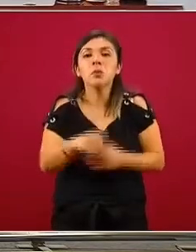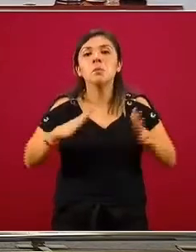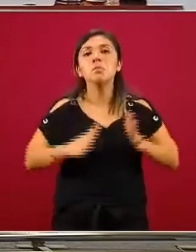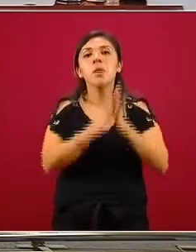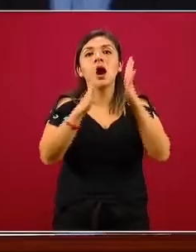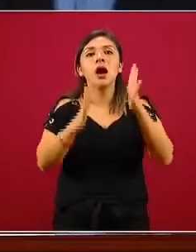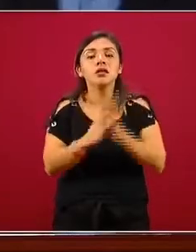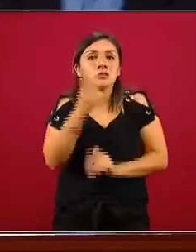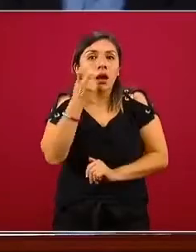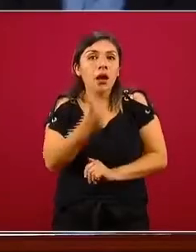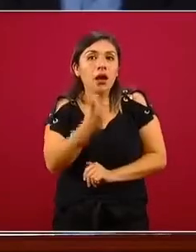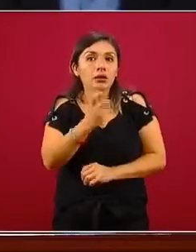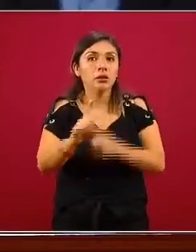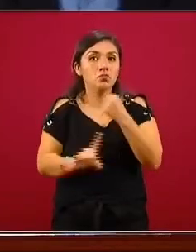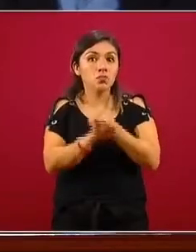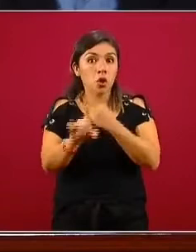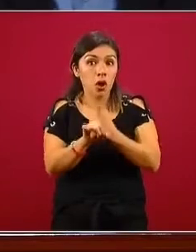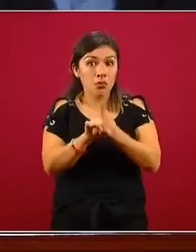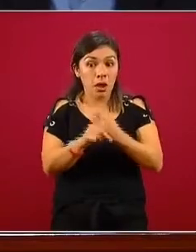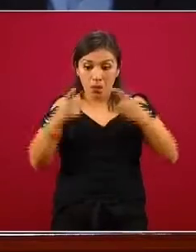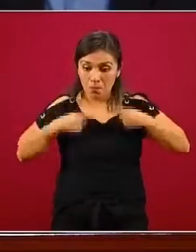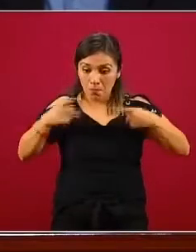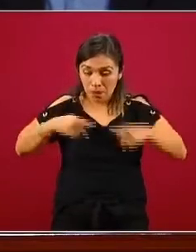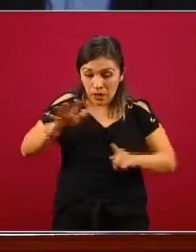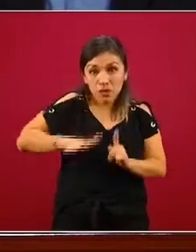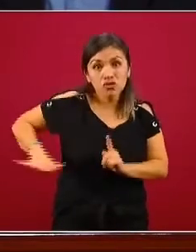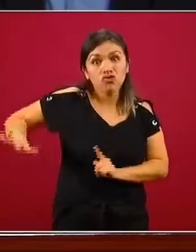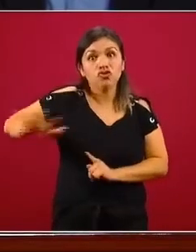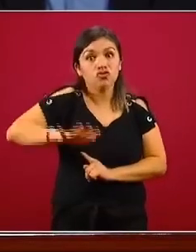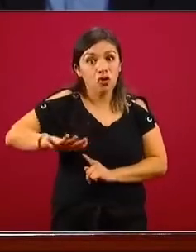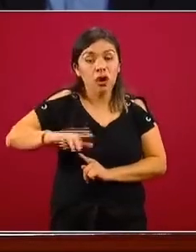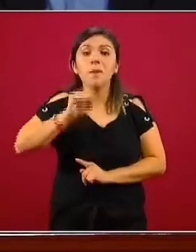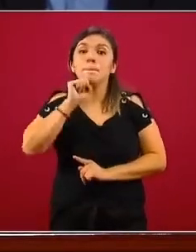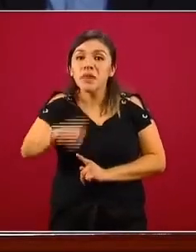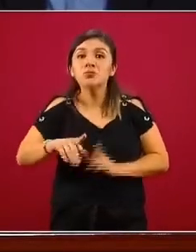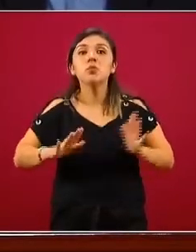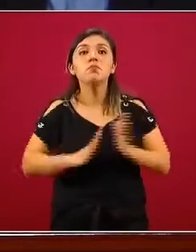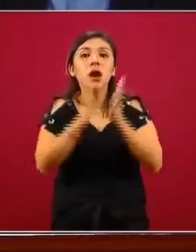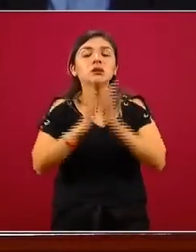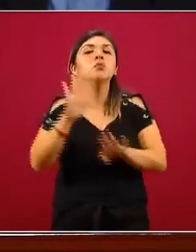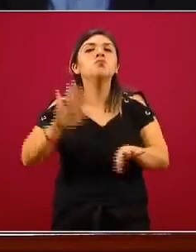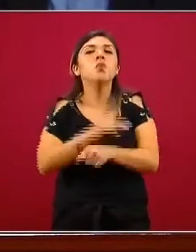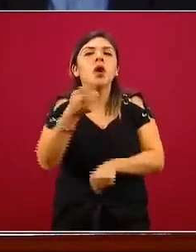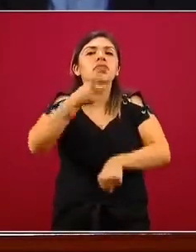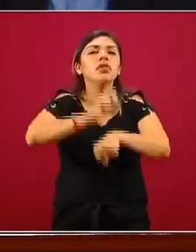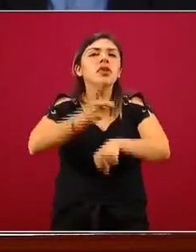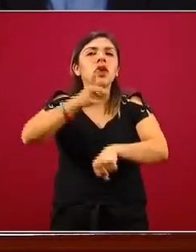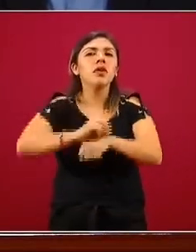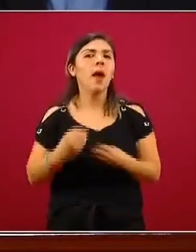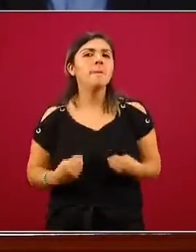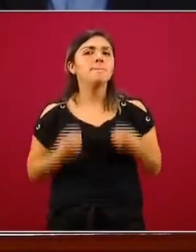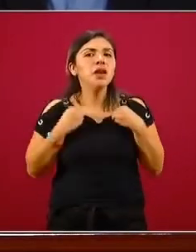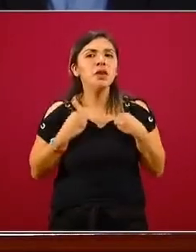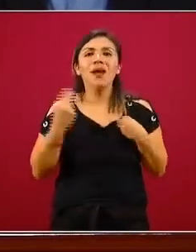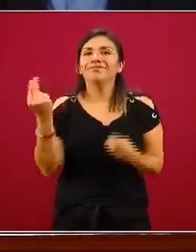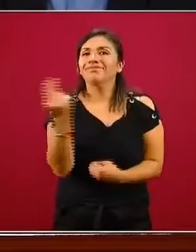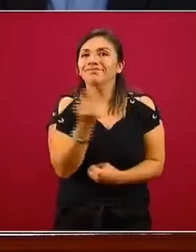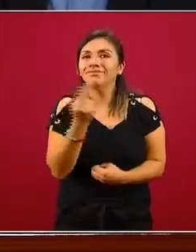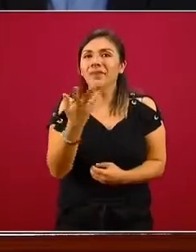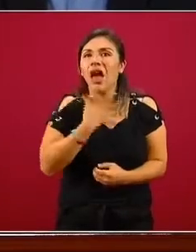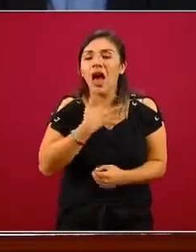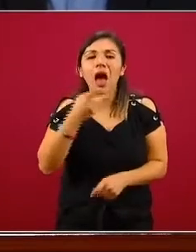del fenómeno. La sociedad en su conjunto es partícipe porque lo vive, porque también tiene